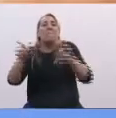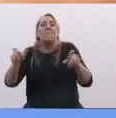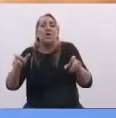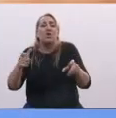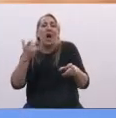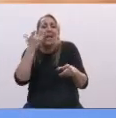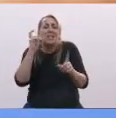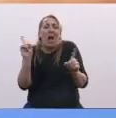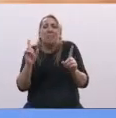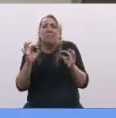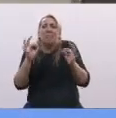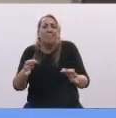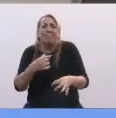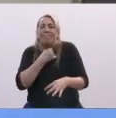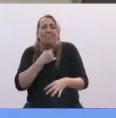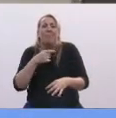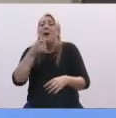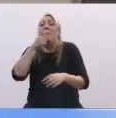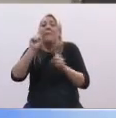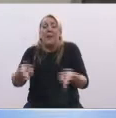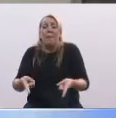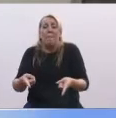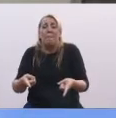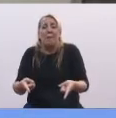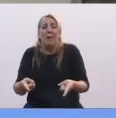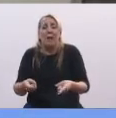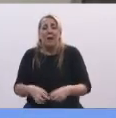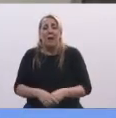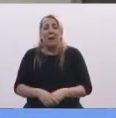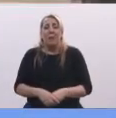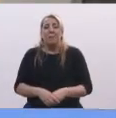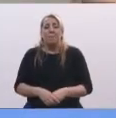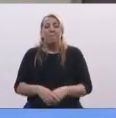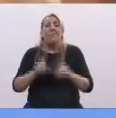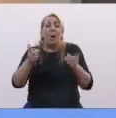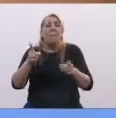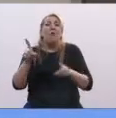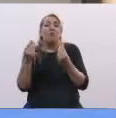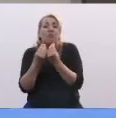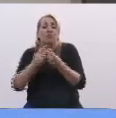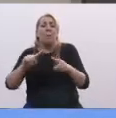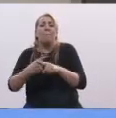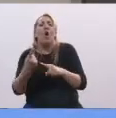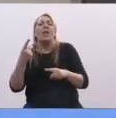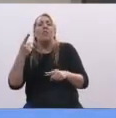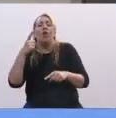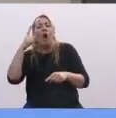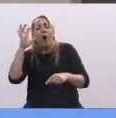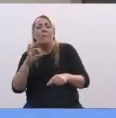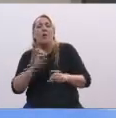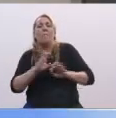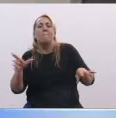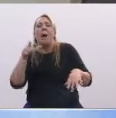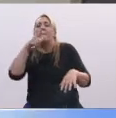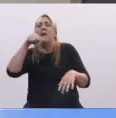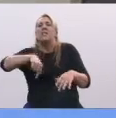hasta mal. Hasta políticamente, a los políticos que están bien en la encuesta, también lo miran mal, porque cada uno, todos descalificamos. Parece en este